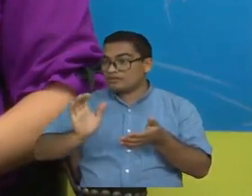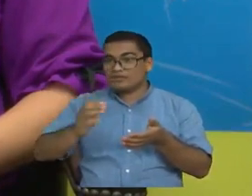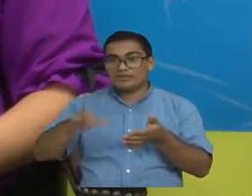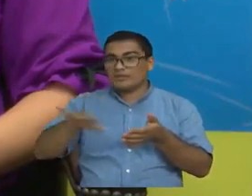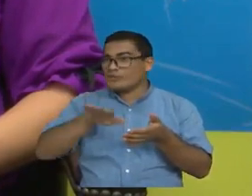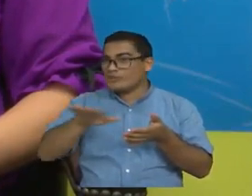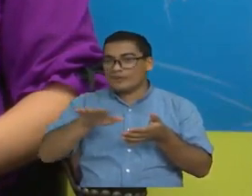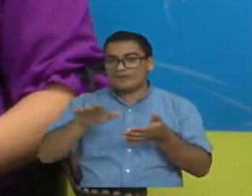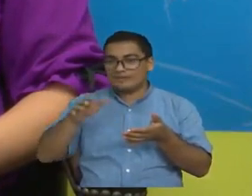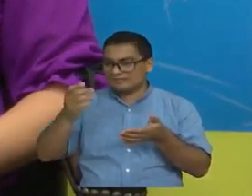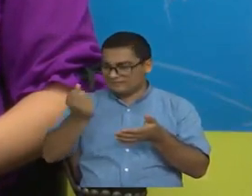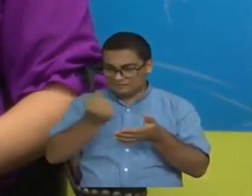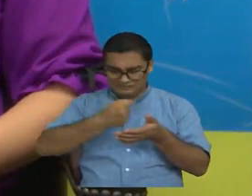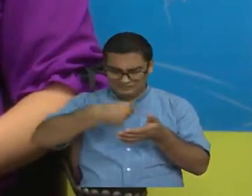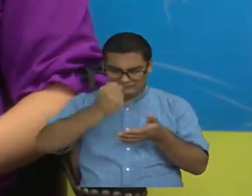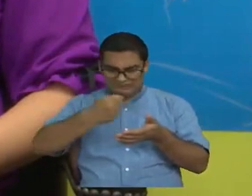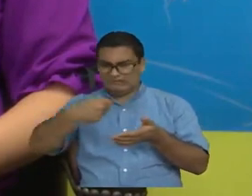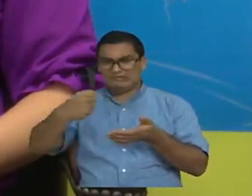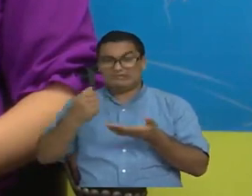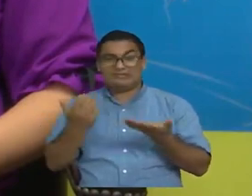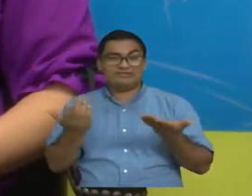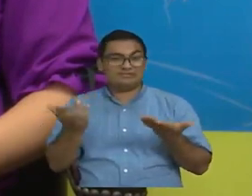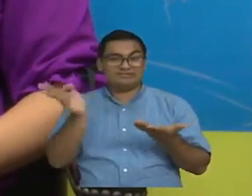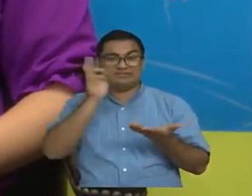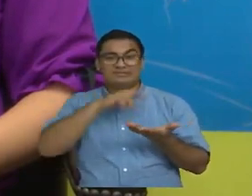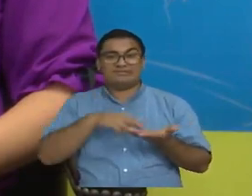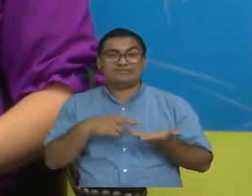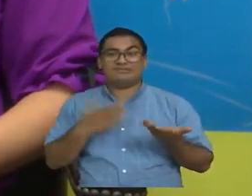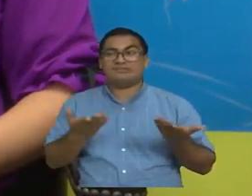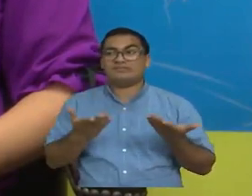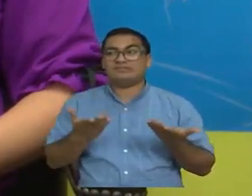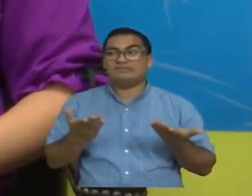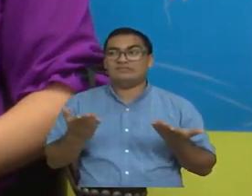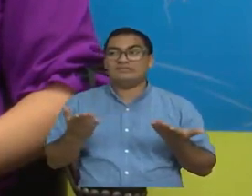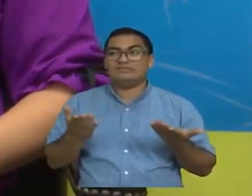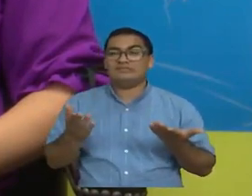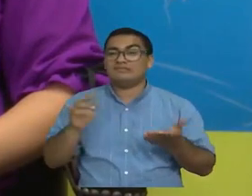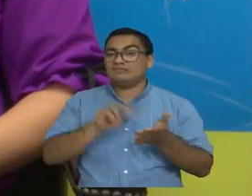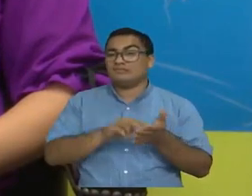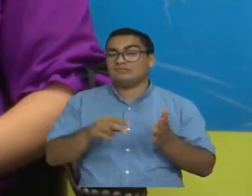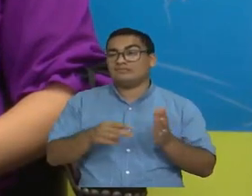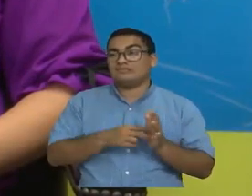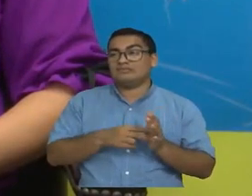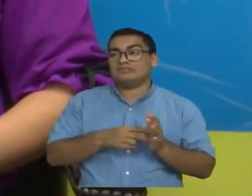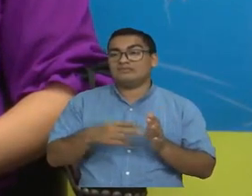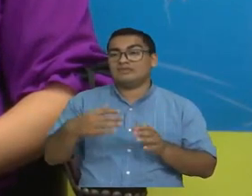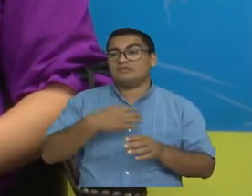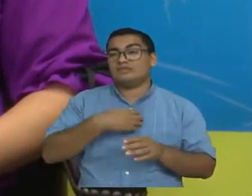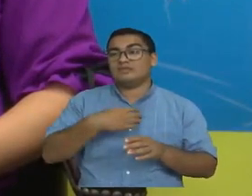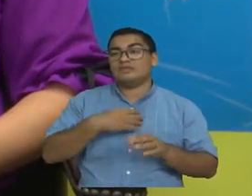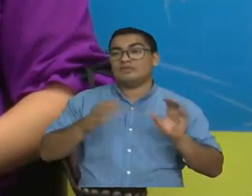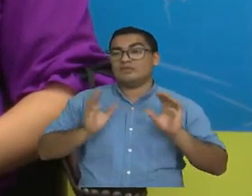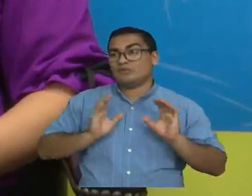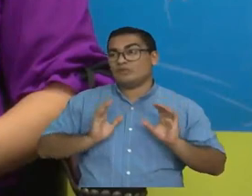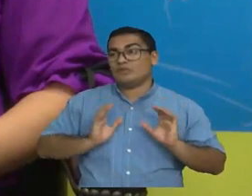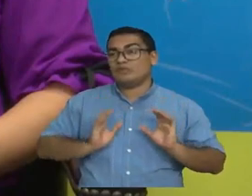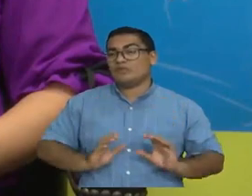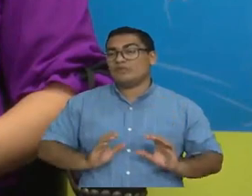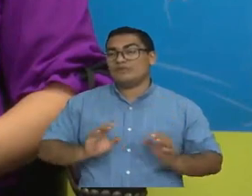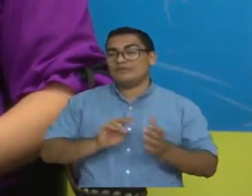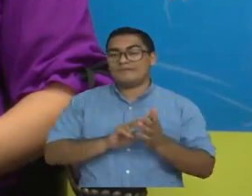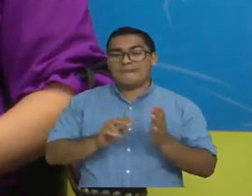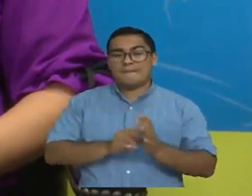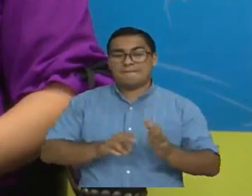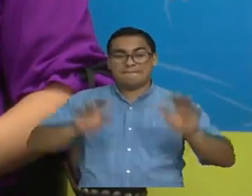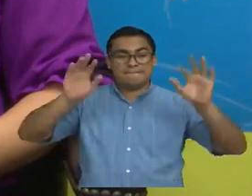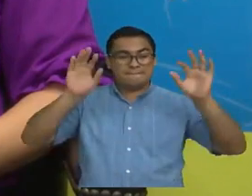interesante, cómo agarra el lápiz. Entonces, los niños, si no tienen esa función psicomotora bien